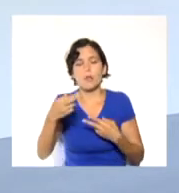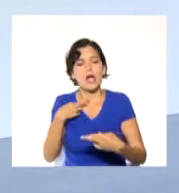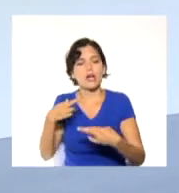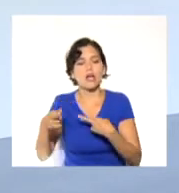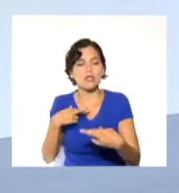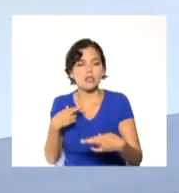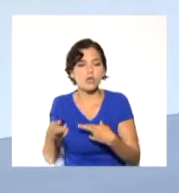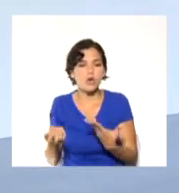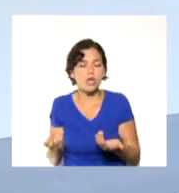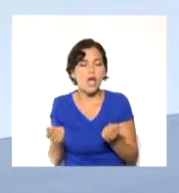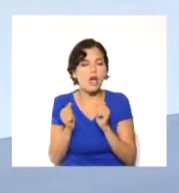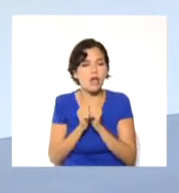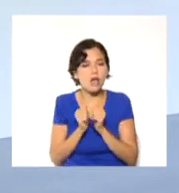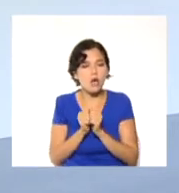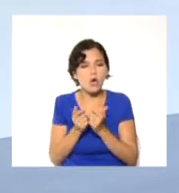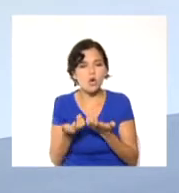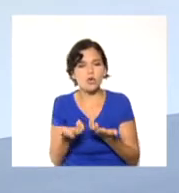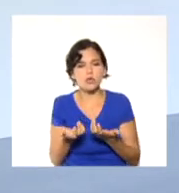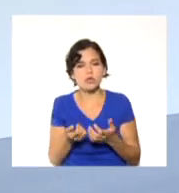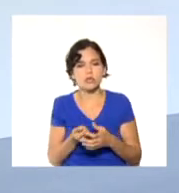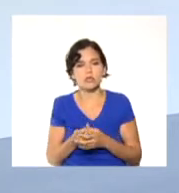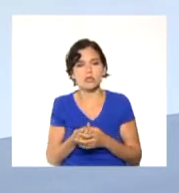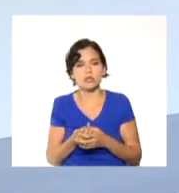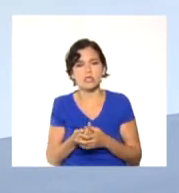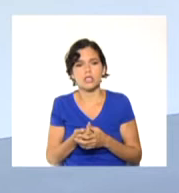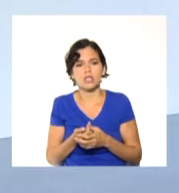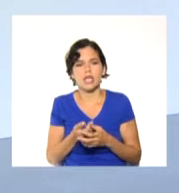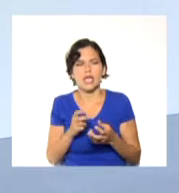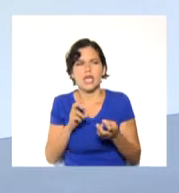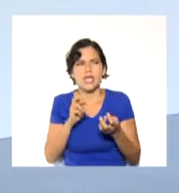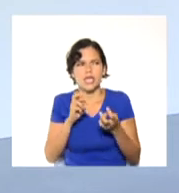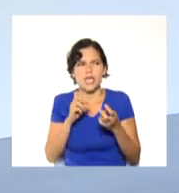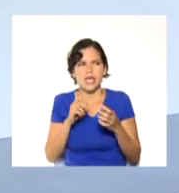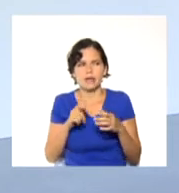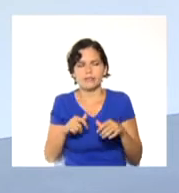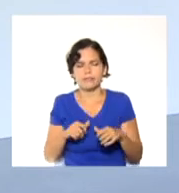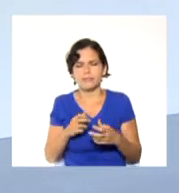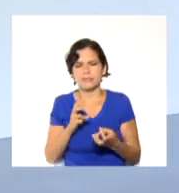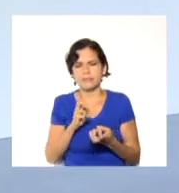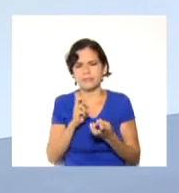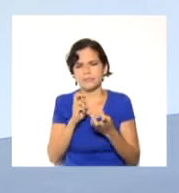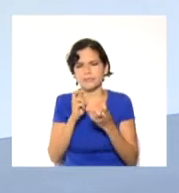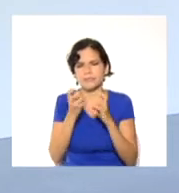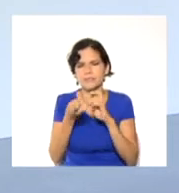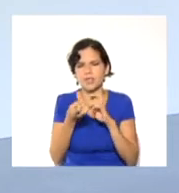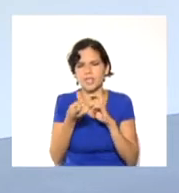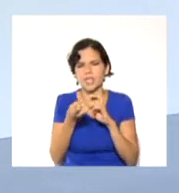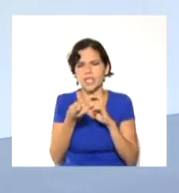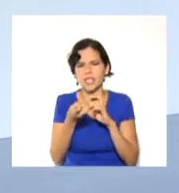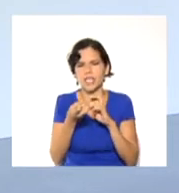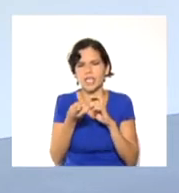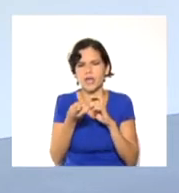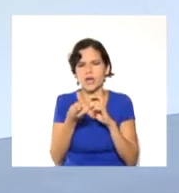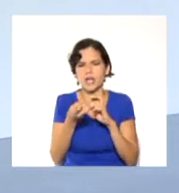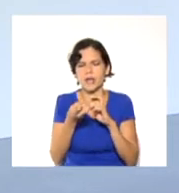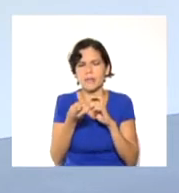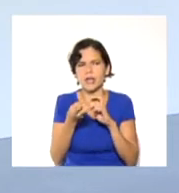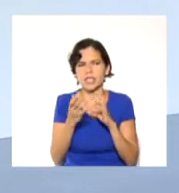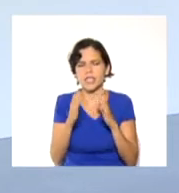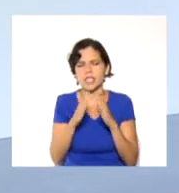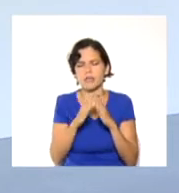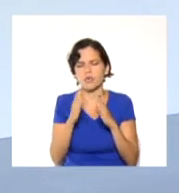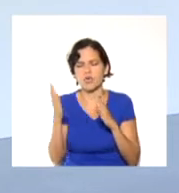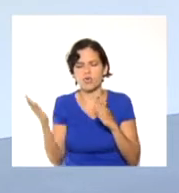con el teorema de Pitágoras, porque tenemos dos catetos, el opuesto y adyacente,